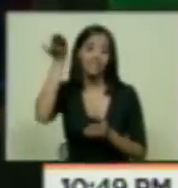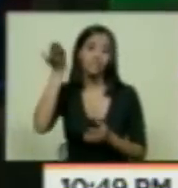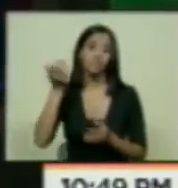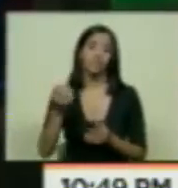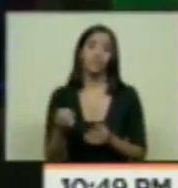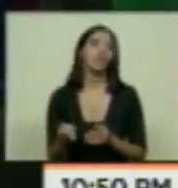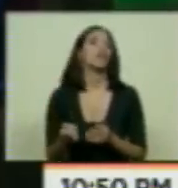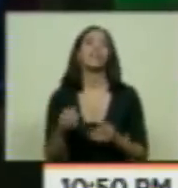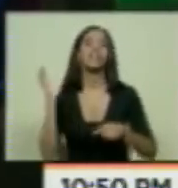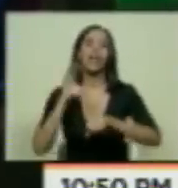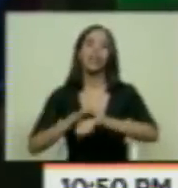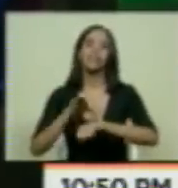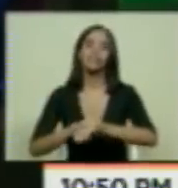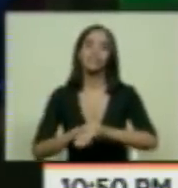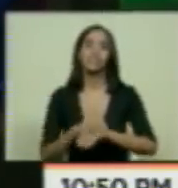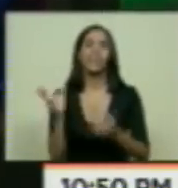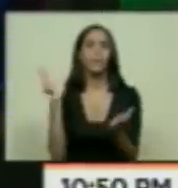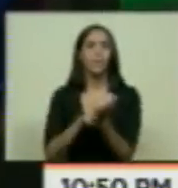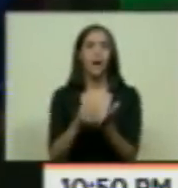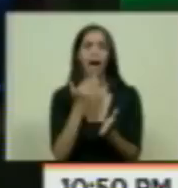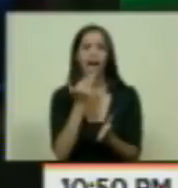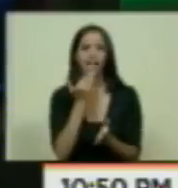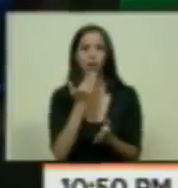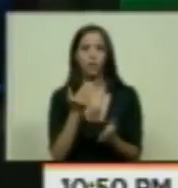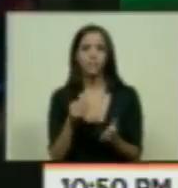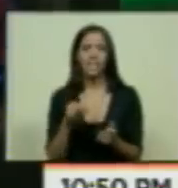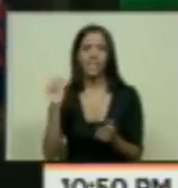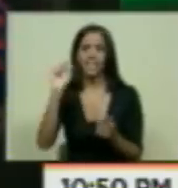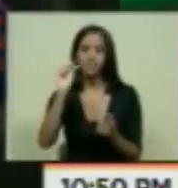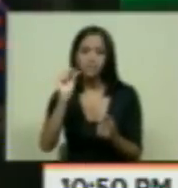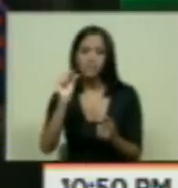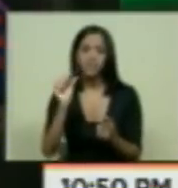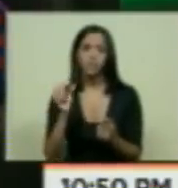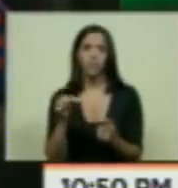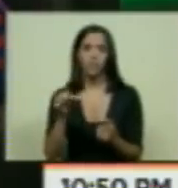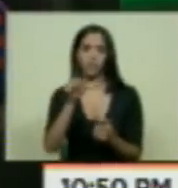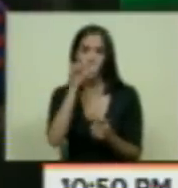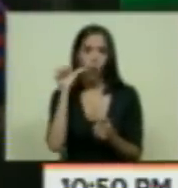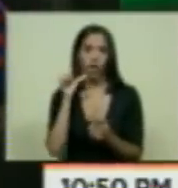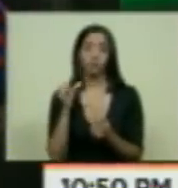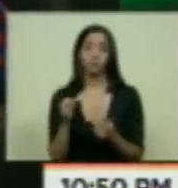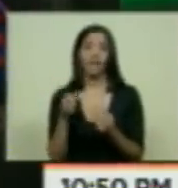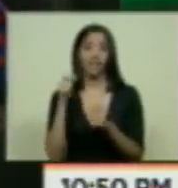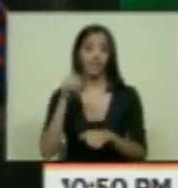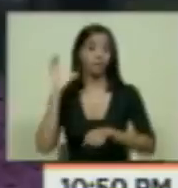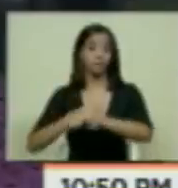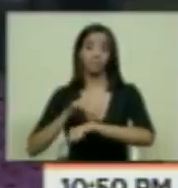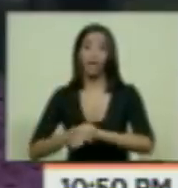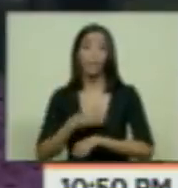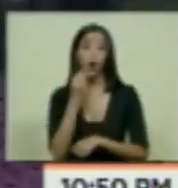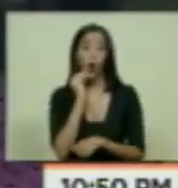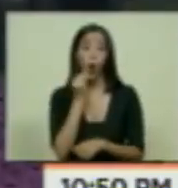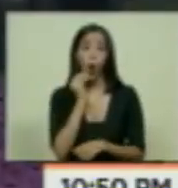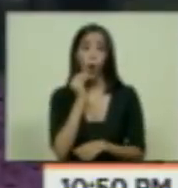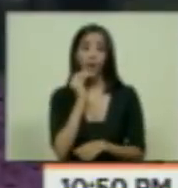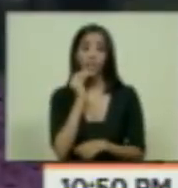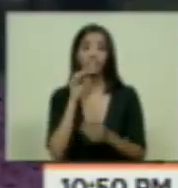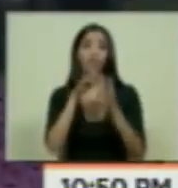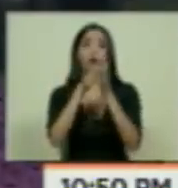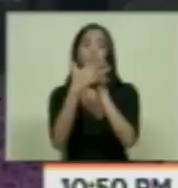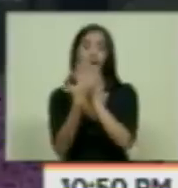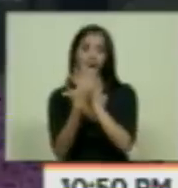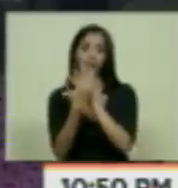las personas. Allá se había aprobado algo que era el tema de la dosis mínima. Entonces ahorita están agarrando a puros chamos, ¿verdad?, de los barrios